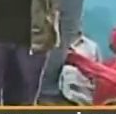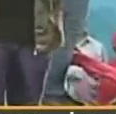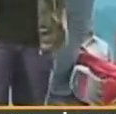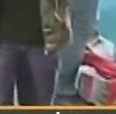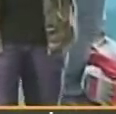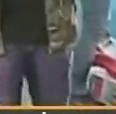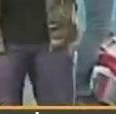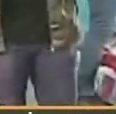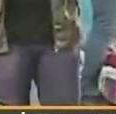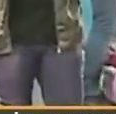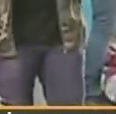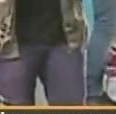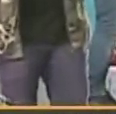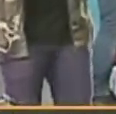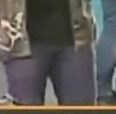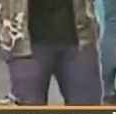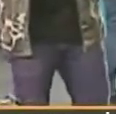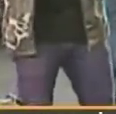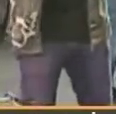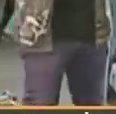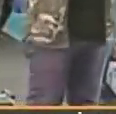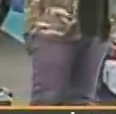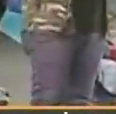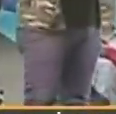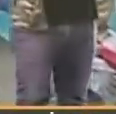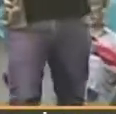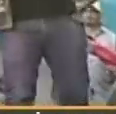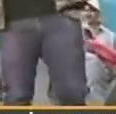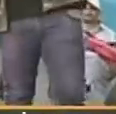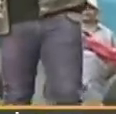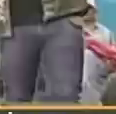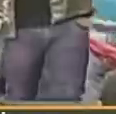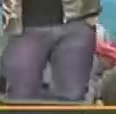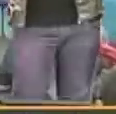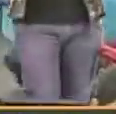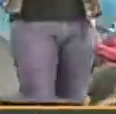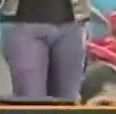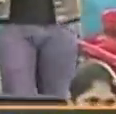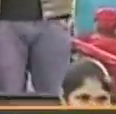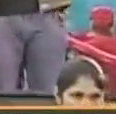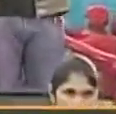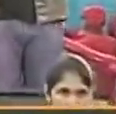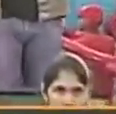manda con el pueblo, porque es revolucionario.